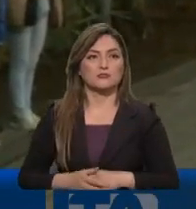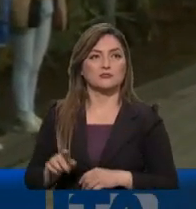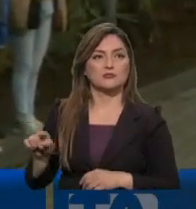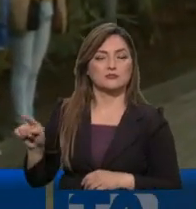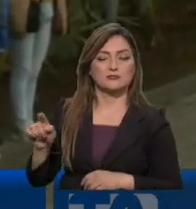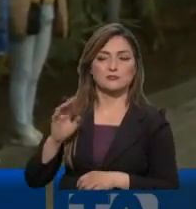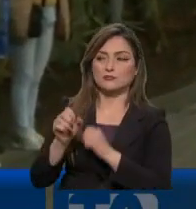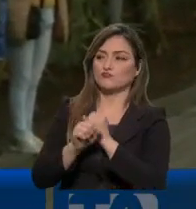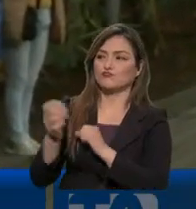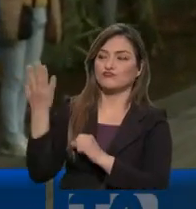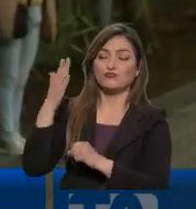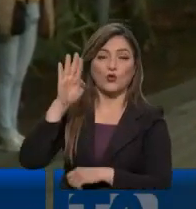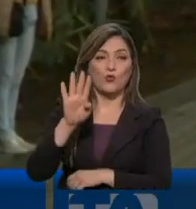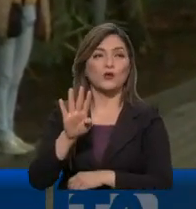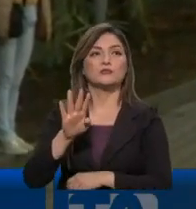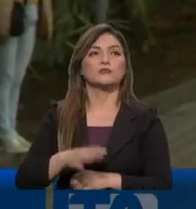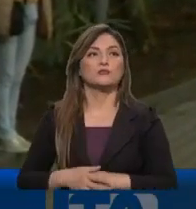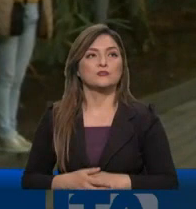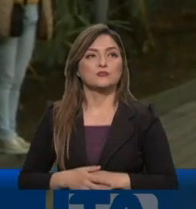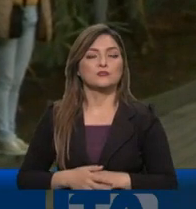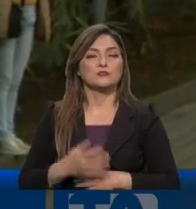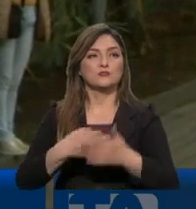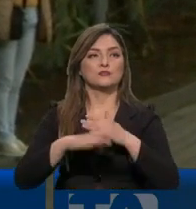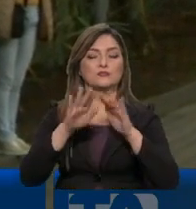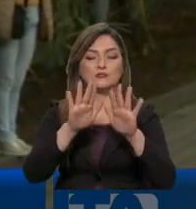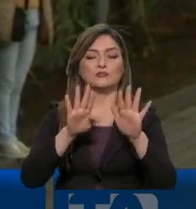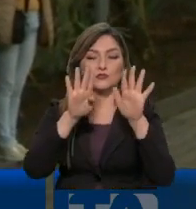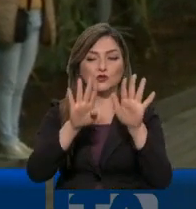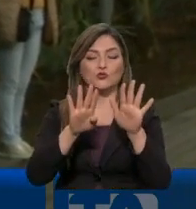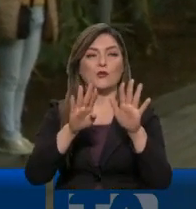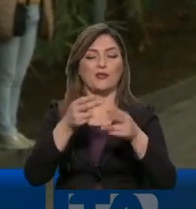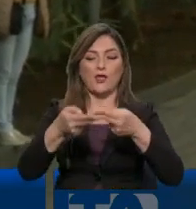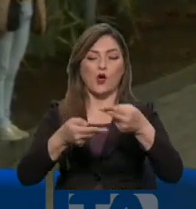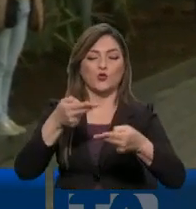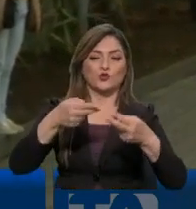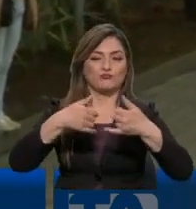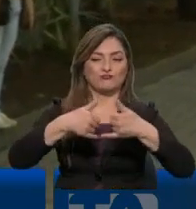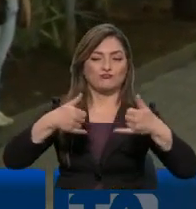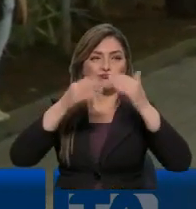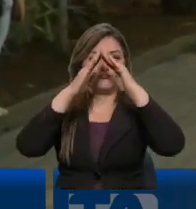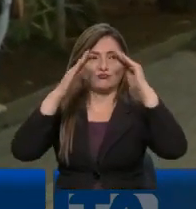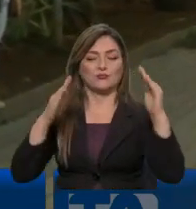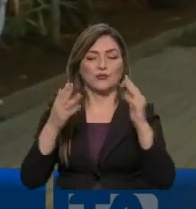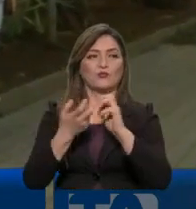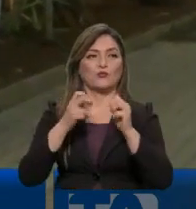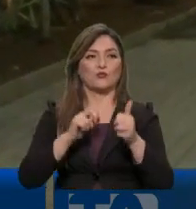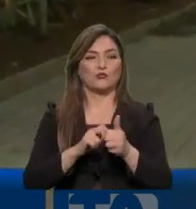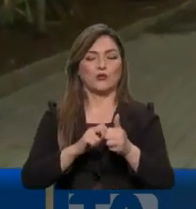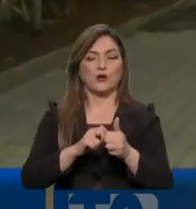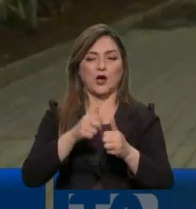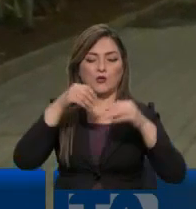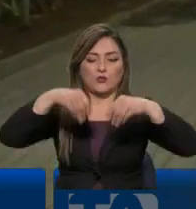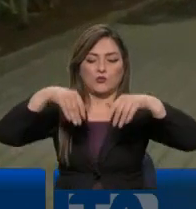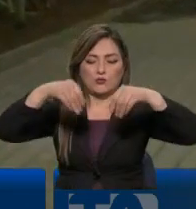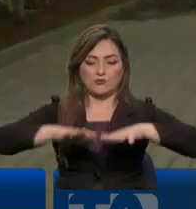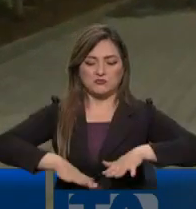son hace 4 años. En realidad solo son 19 puestos donde en realidad teníamos problemas con los charcos de